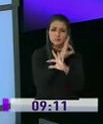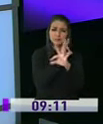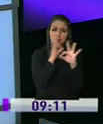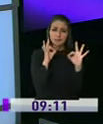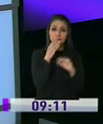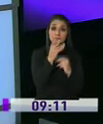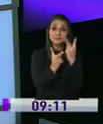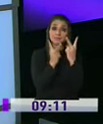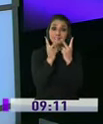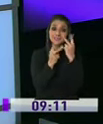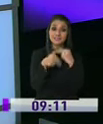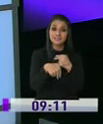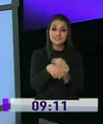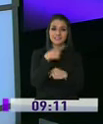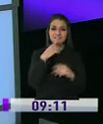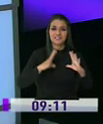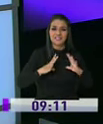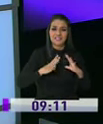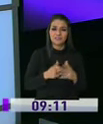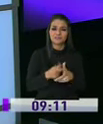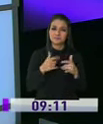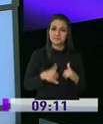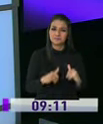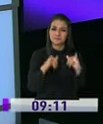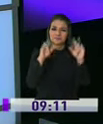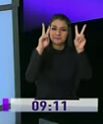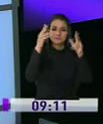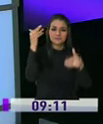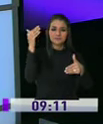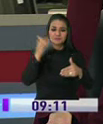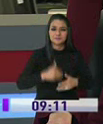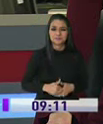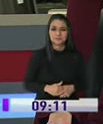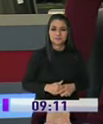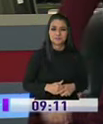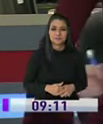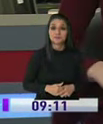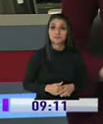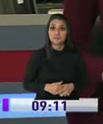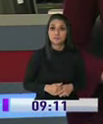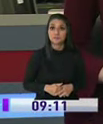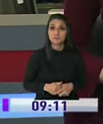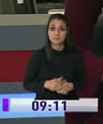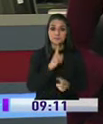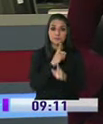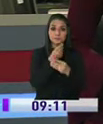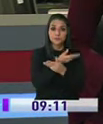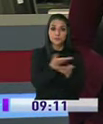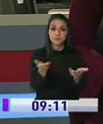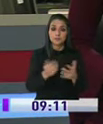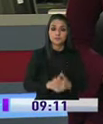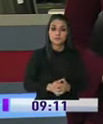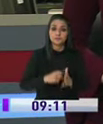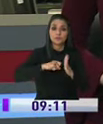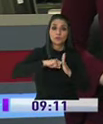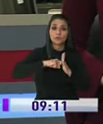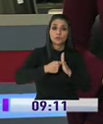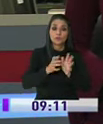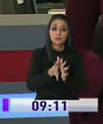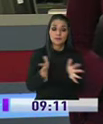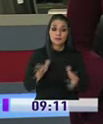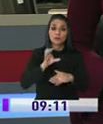especial visitarlo durante este feriado. Ahora continuamos con temas políticos. Así es, les contamos que la Contraloría General